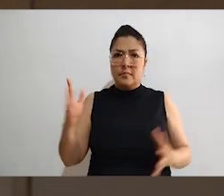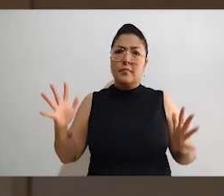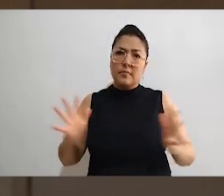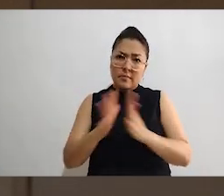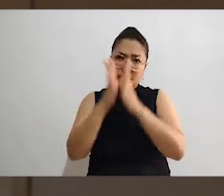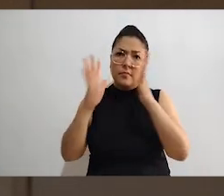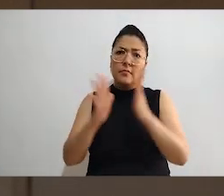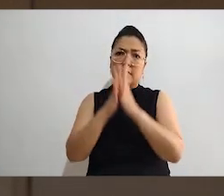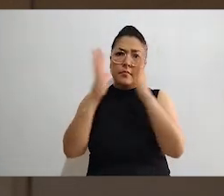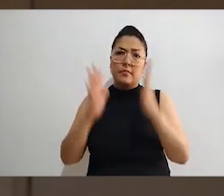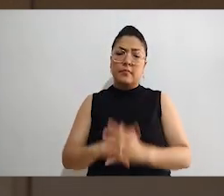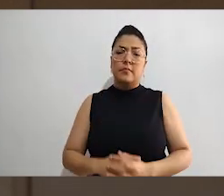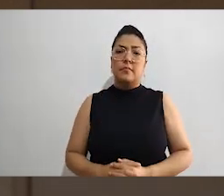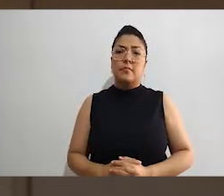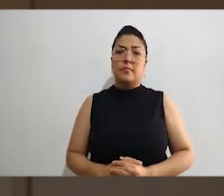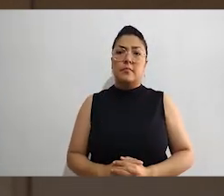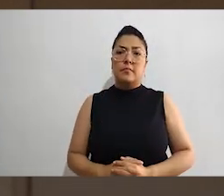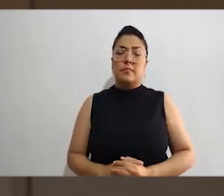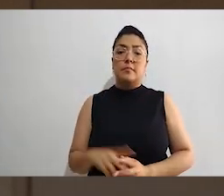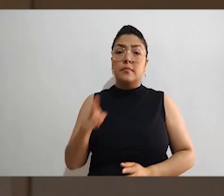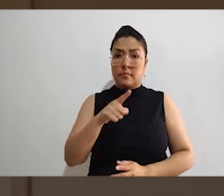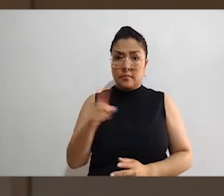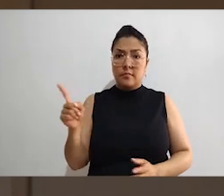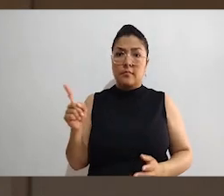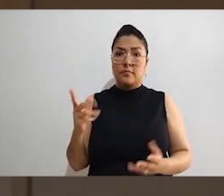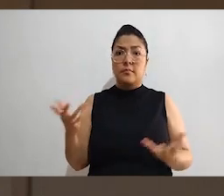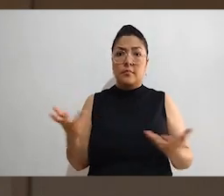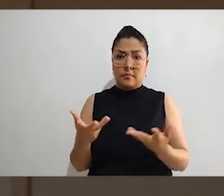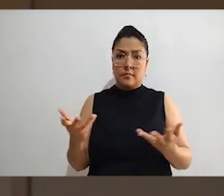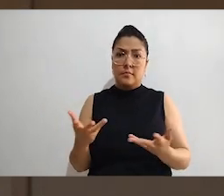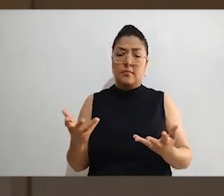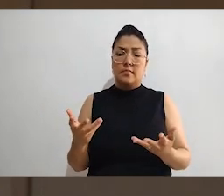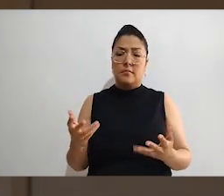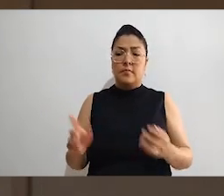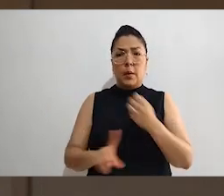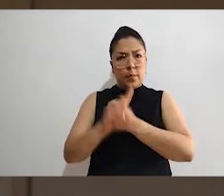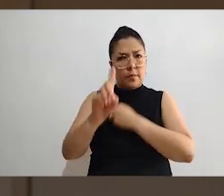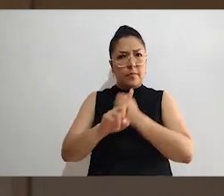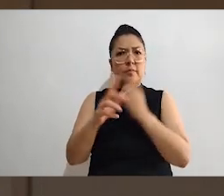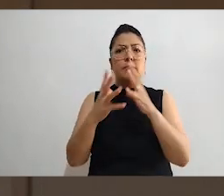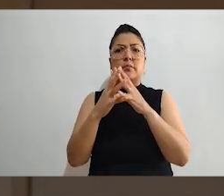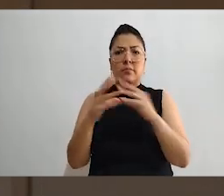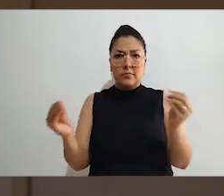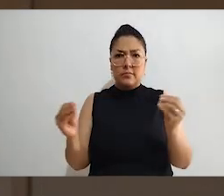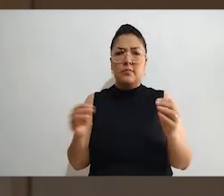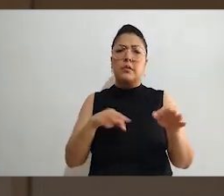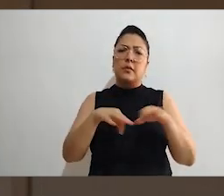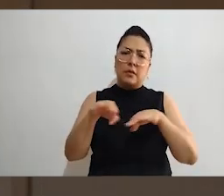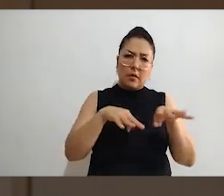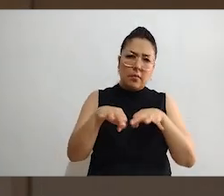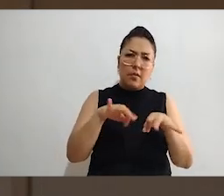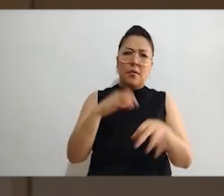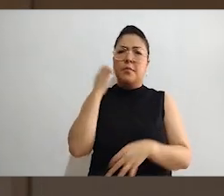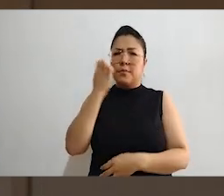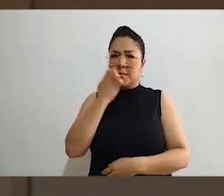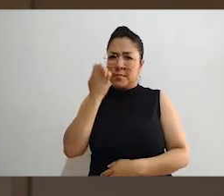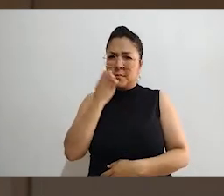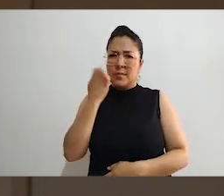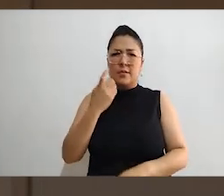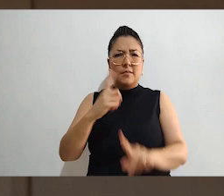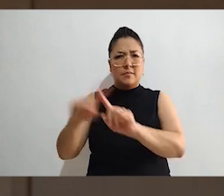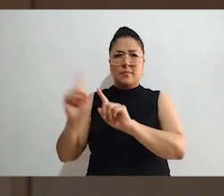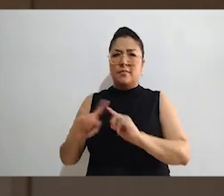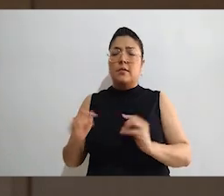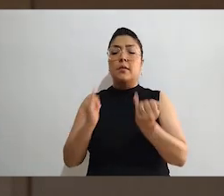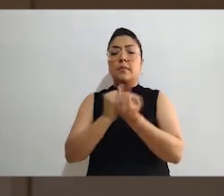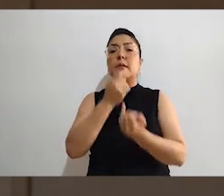que participen, que se involucren en la solución de sus problemas, ya sea laboral, escolar, que escuchen